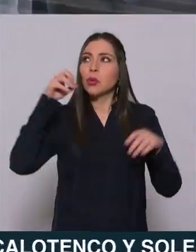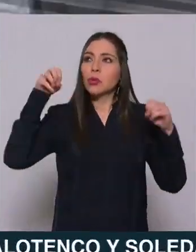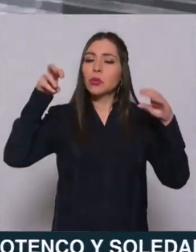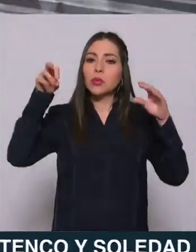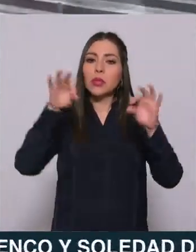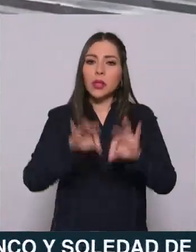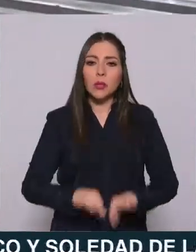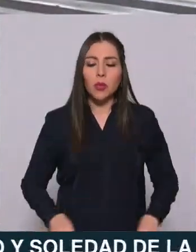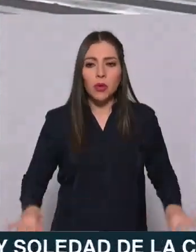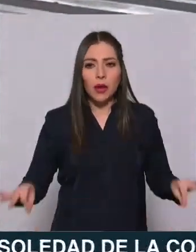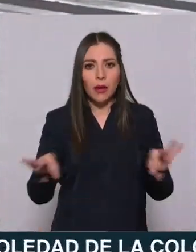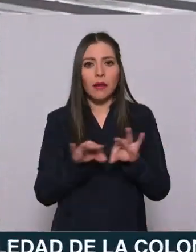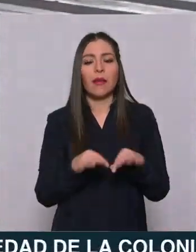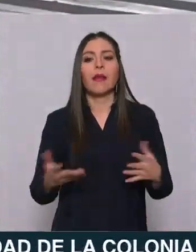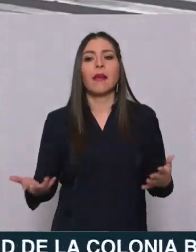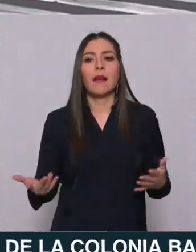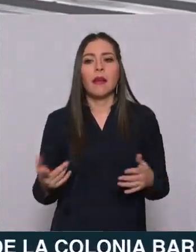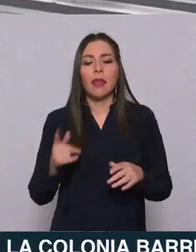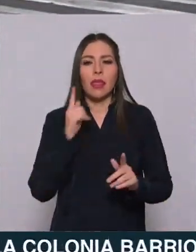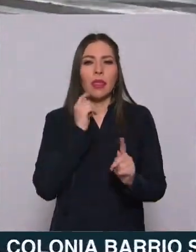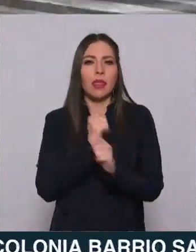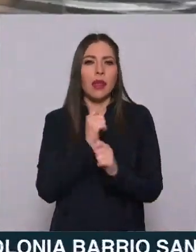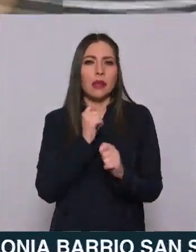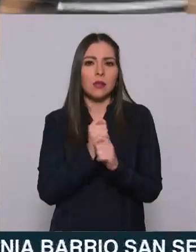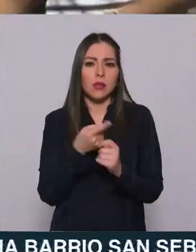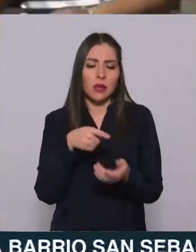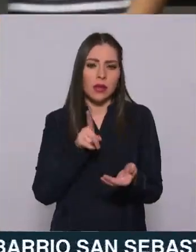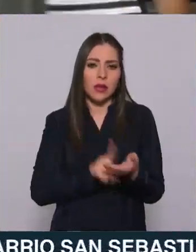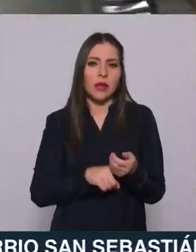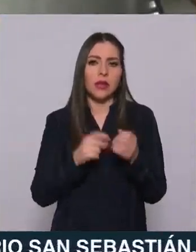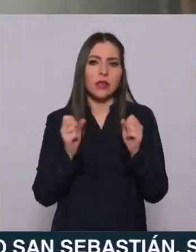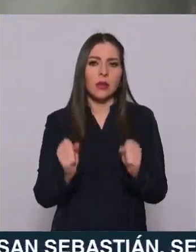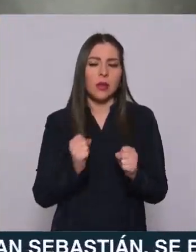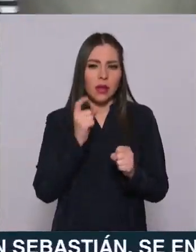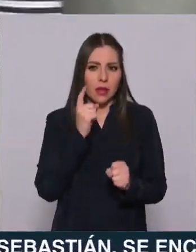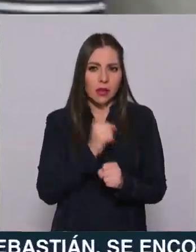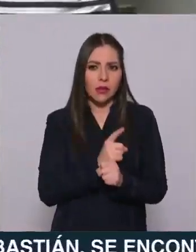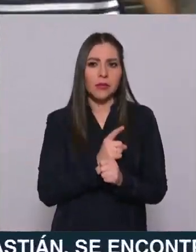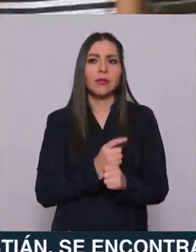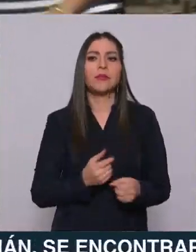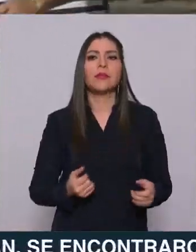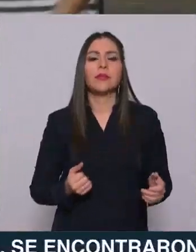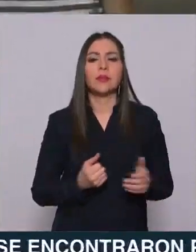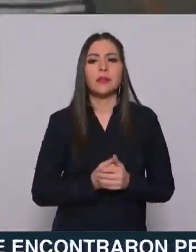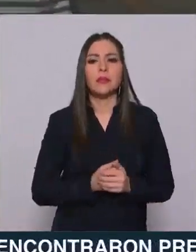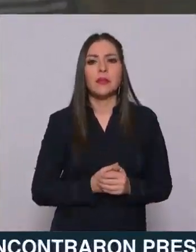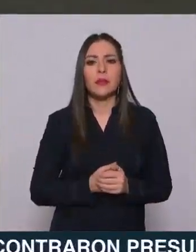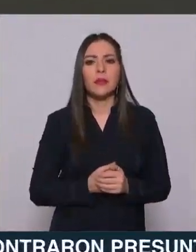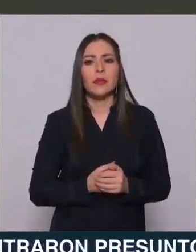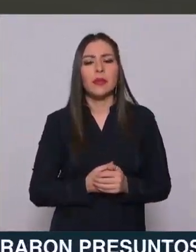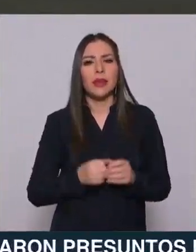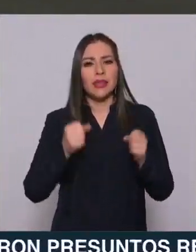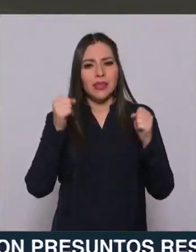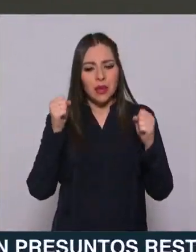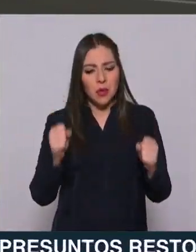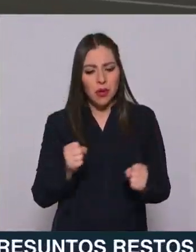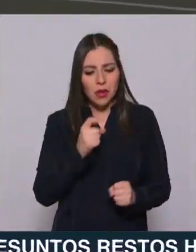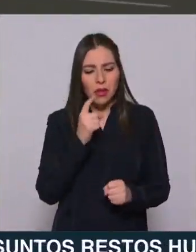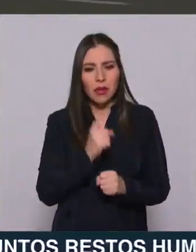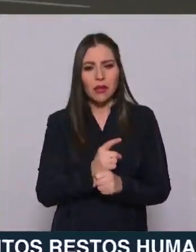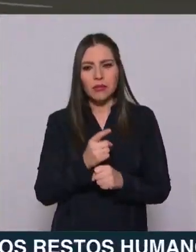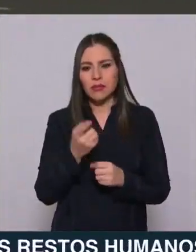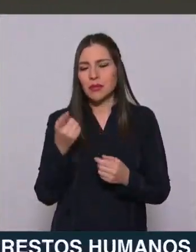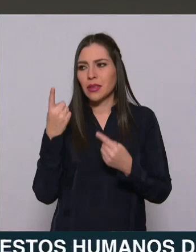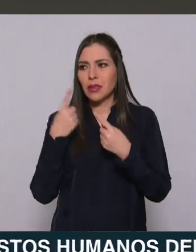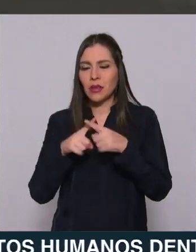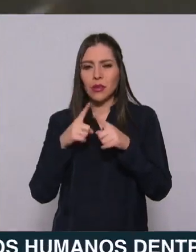indispensables, la seguridad en el transporte público, la seguridad en las instalaciones de todo